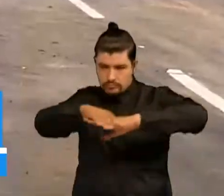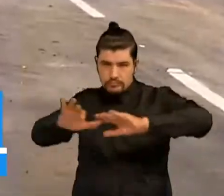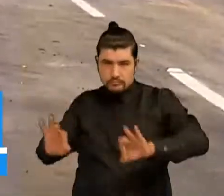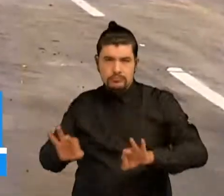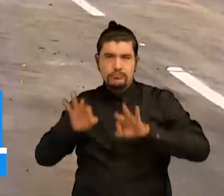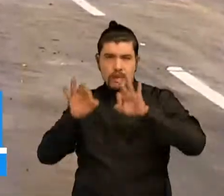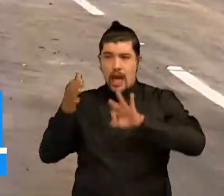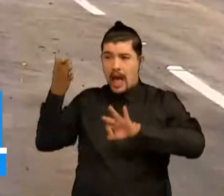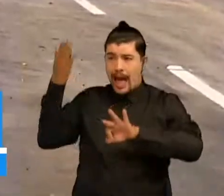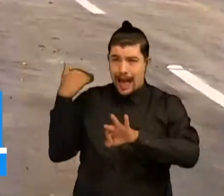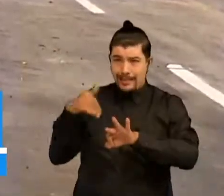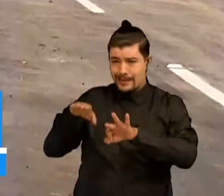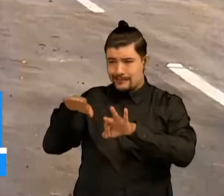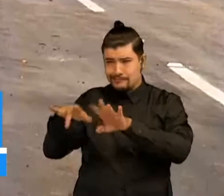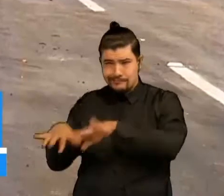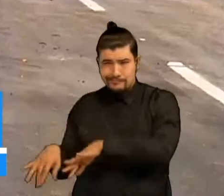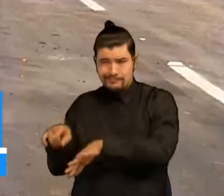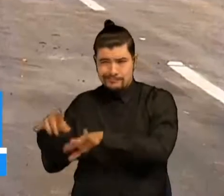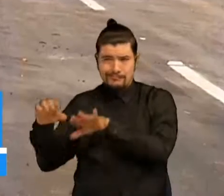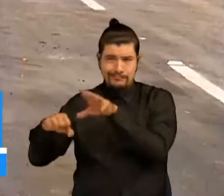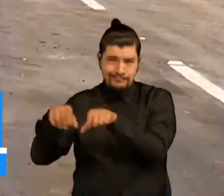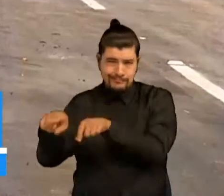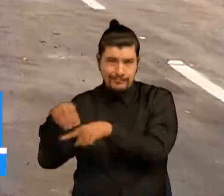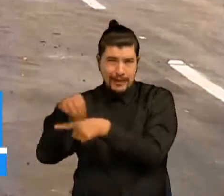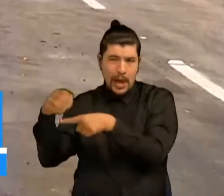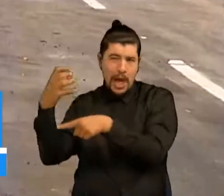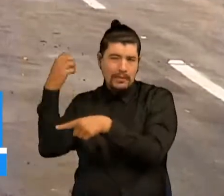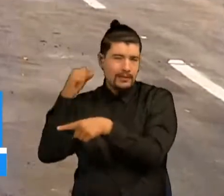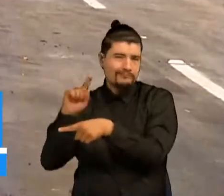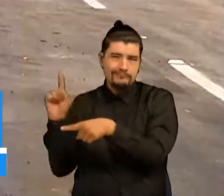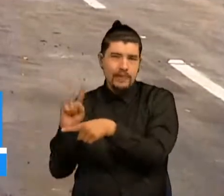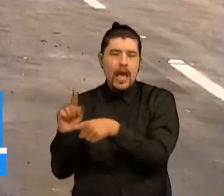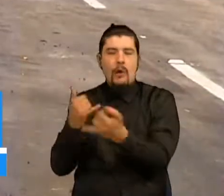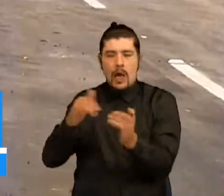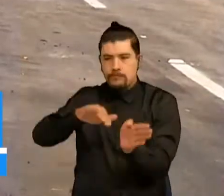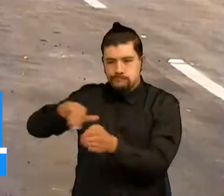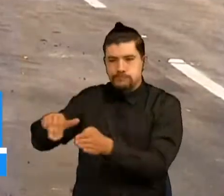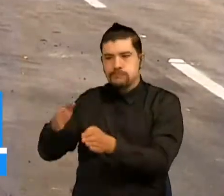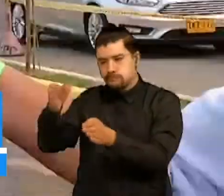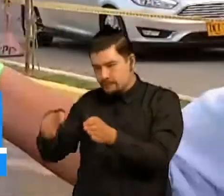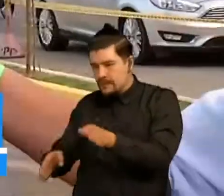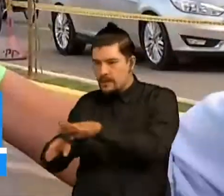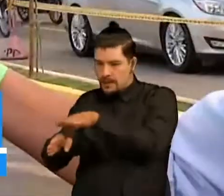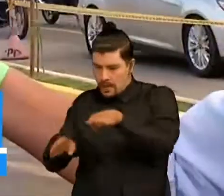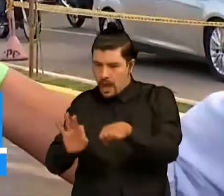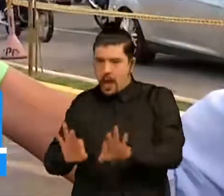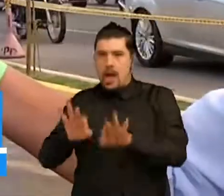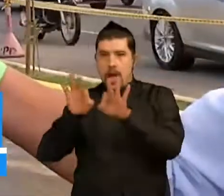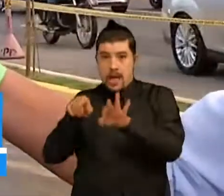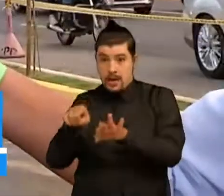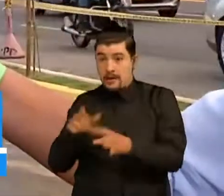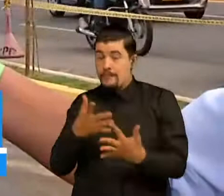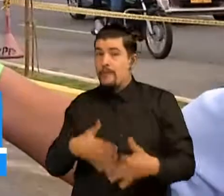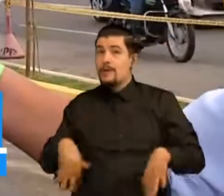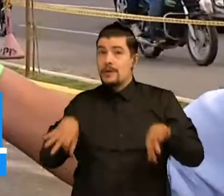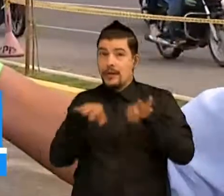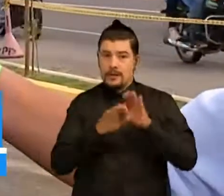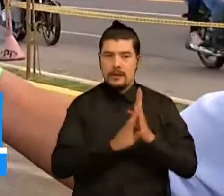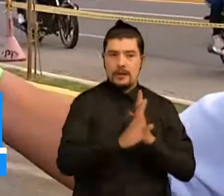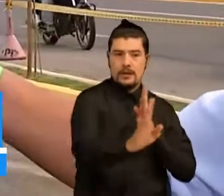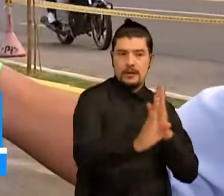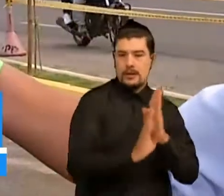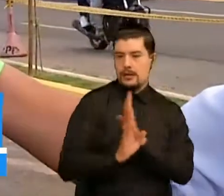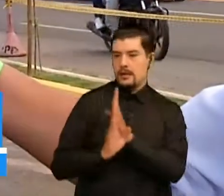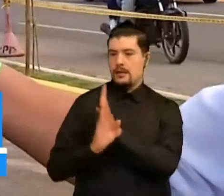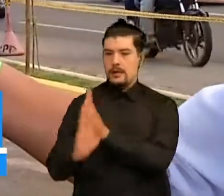perdido como lo decía se encontraba invadida y algo muy importante para la seguridad vial de este sector que es el separador no sólo está paralela sino adicionalmente